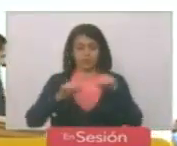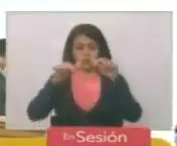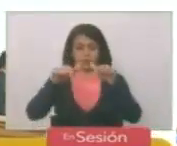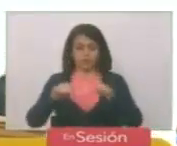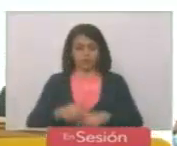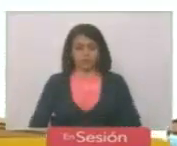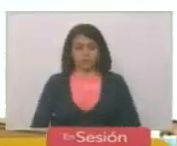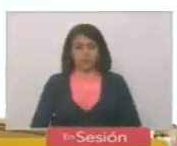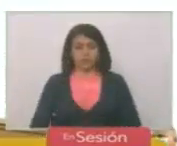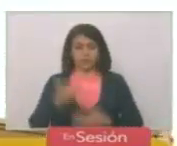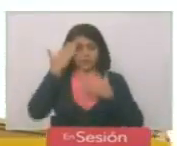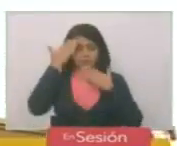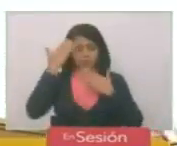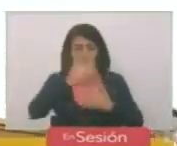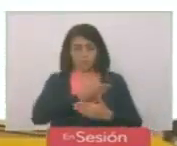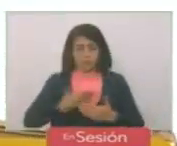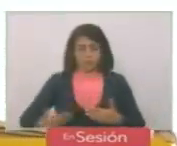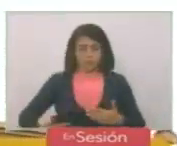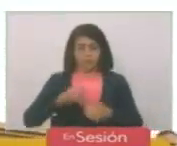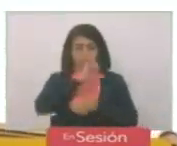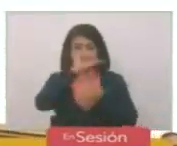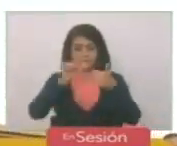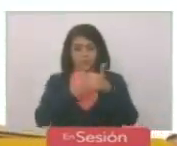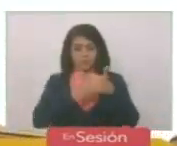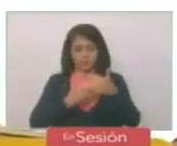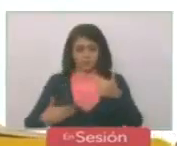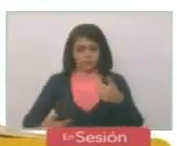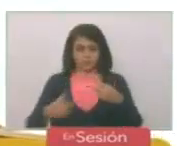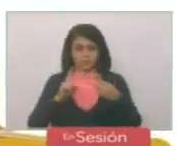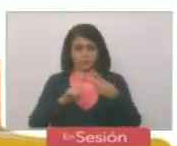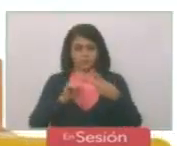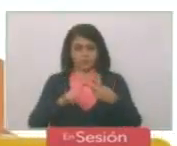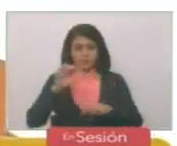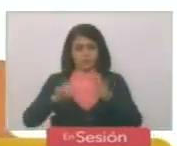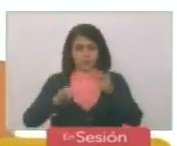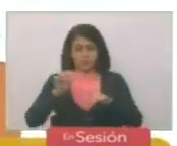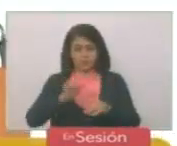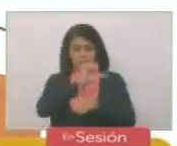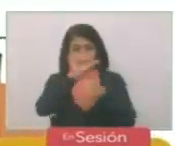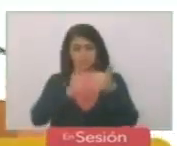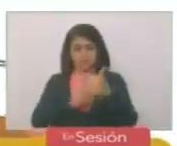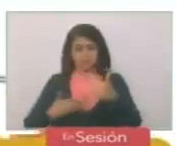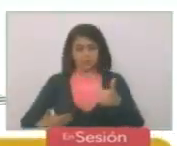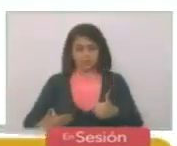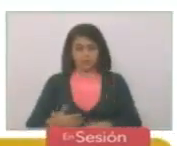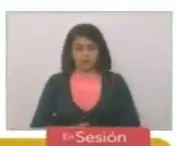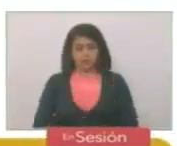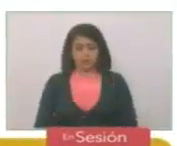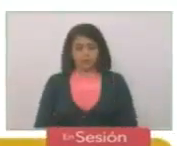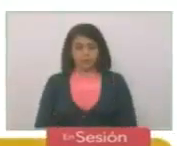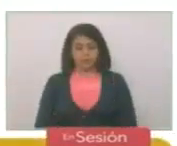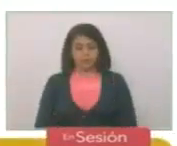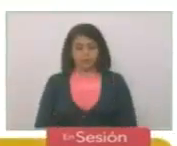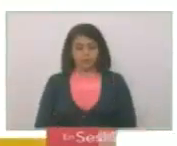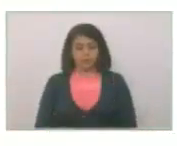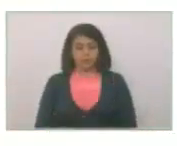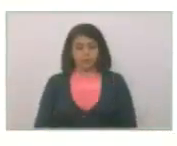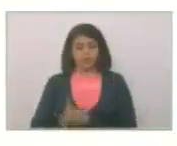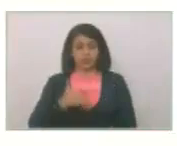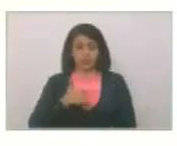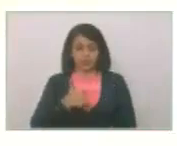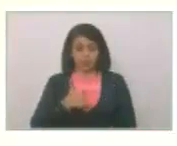día. Primera vicepresidenta Elis Varela y nuestra querida segunda vicepresidenta Vanessa Montero. Soy